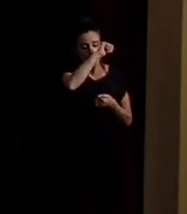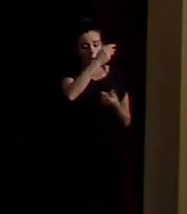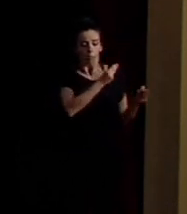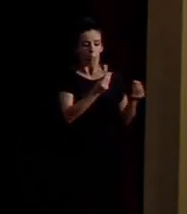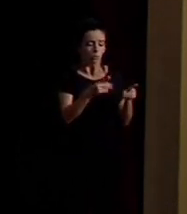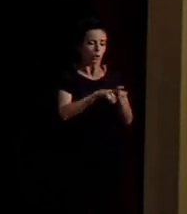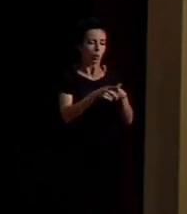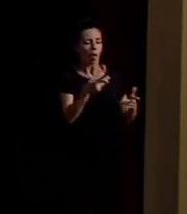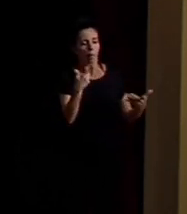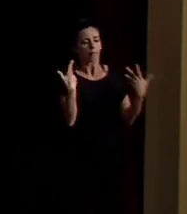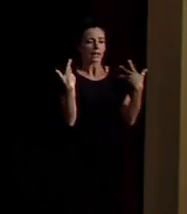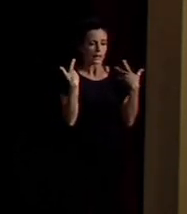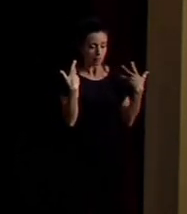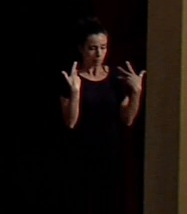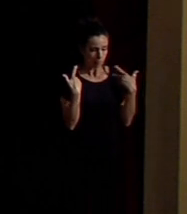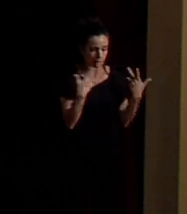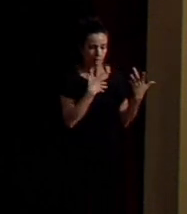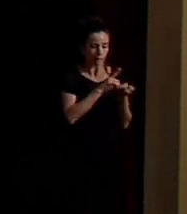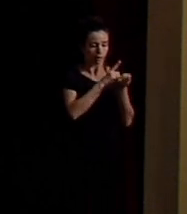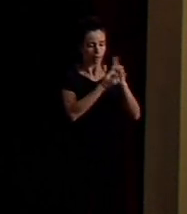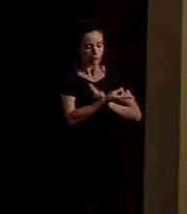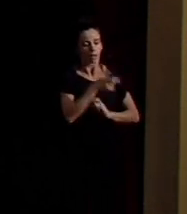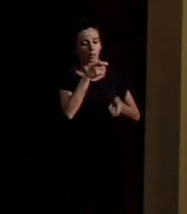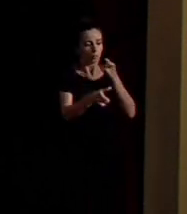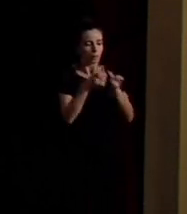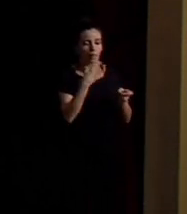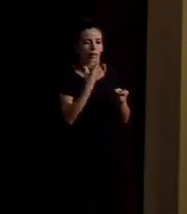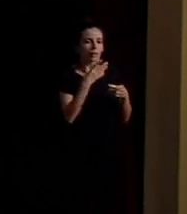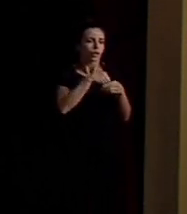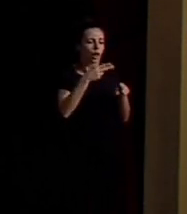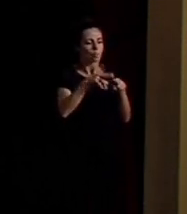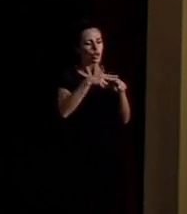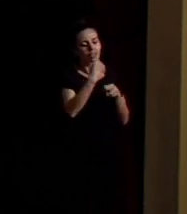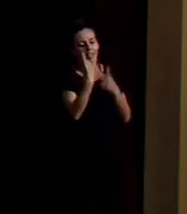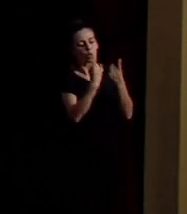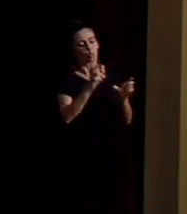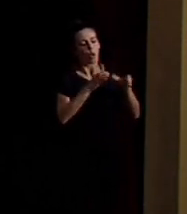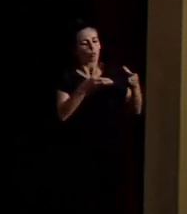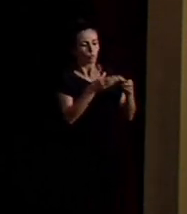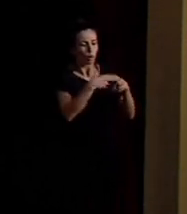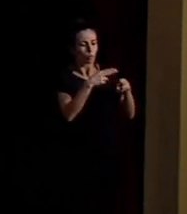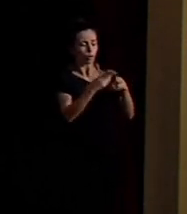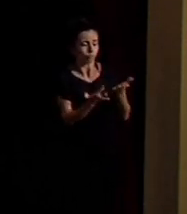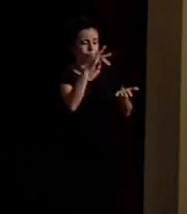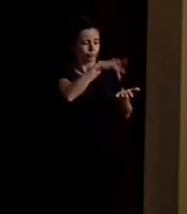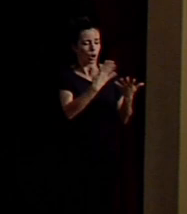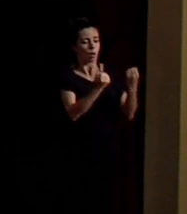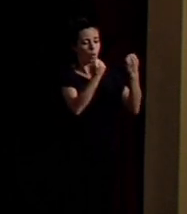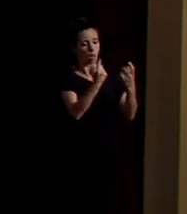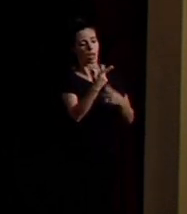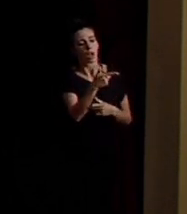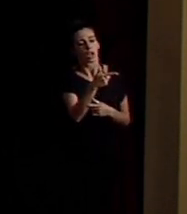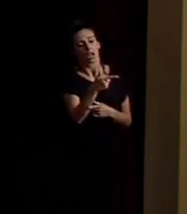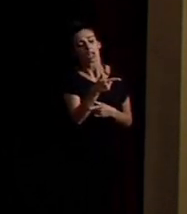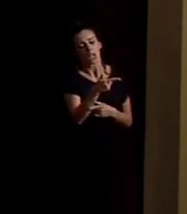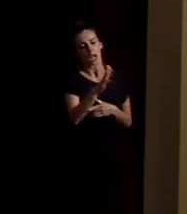hombres, transformado en muchos casos en argumentos y en posiciones políticas, incluso de partidos que llegan al poder y que incluso llegan